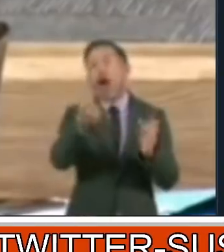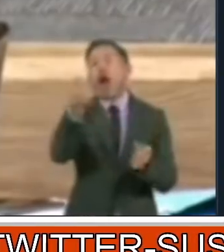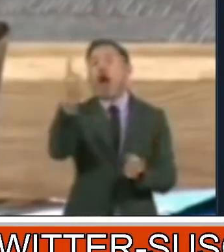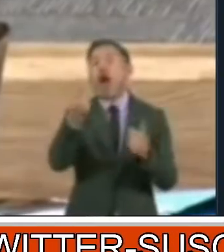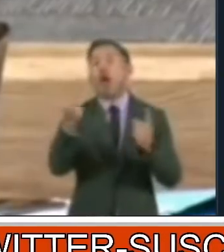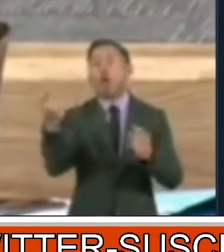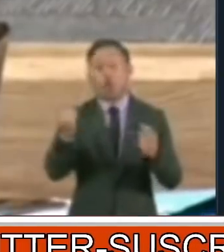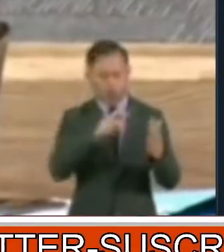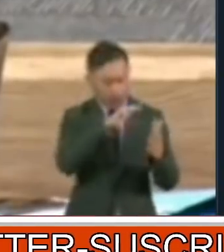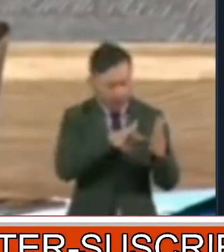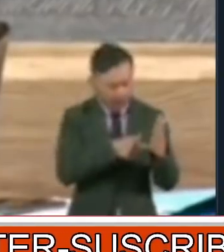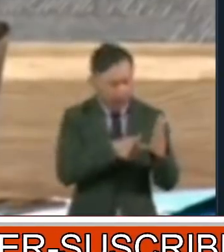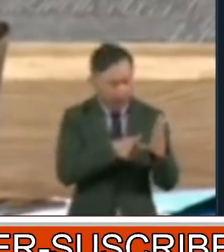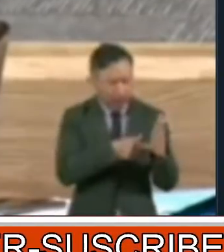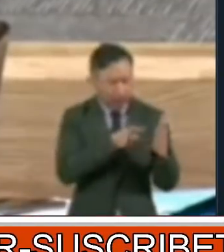la Constitución,